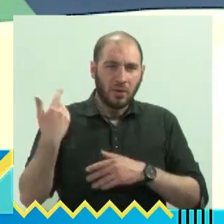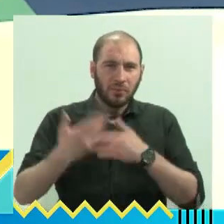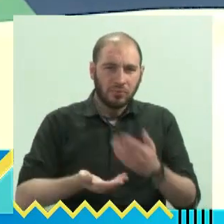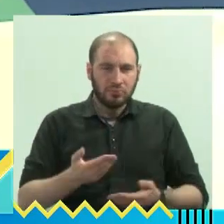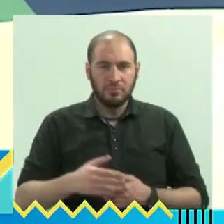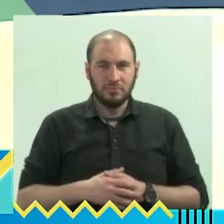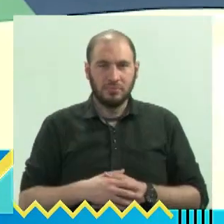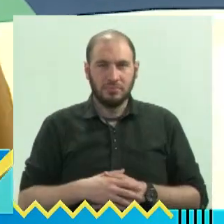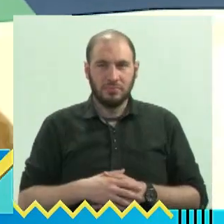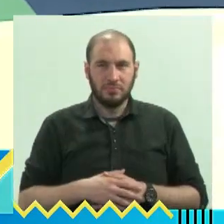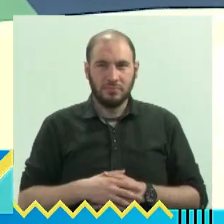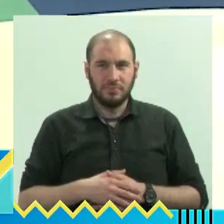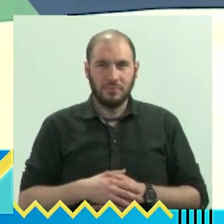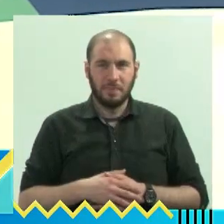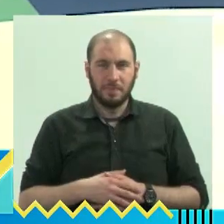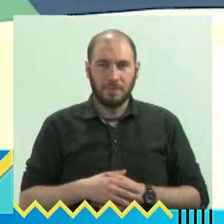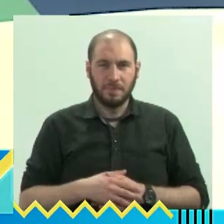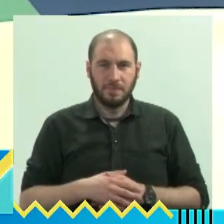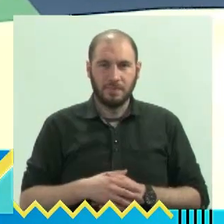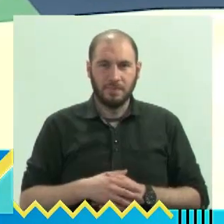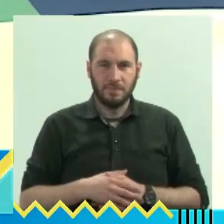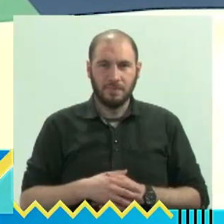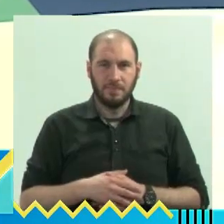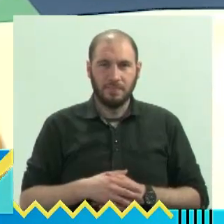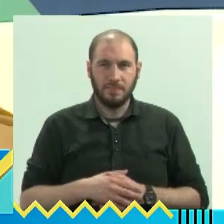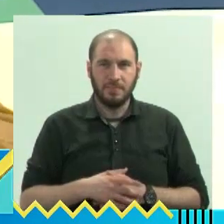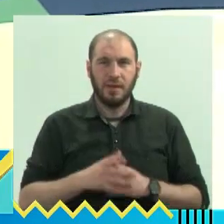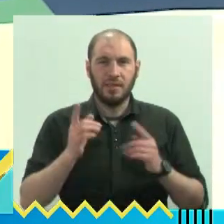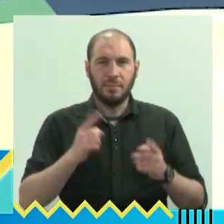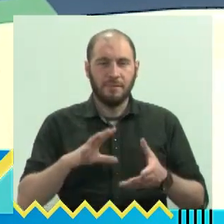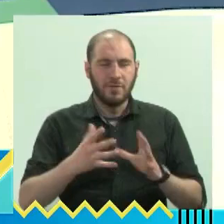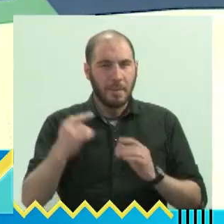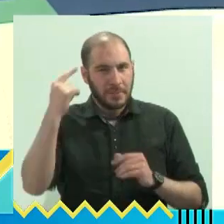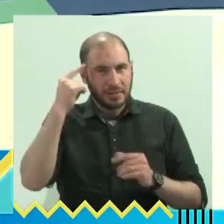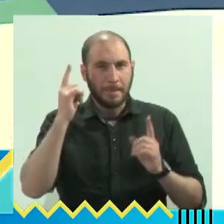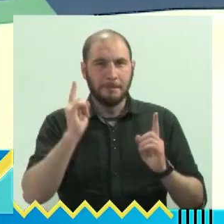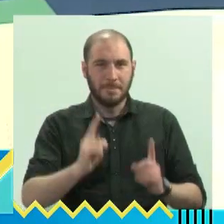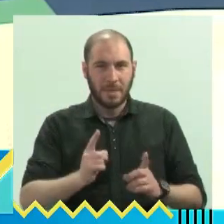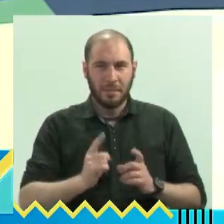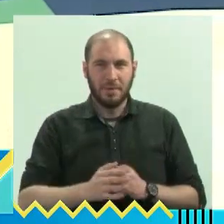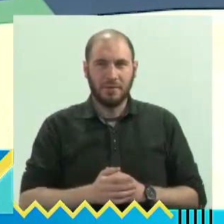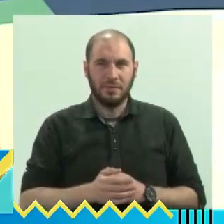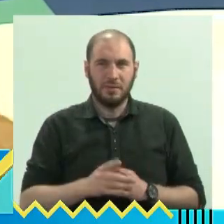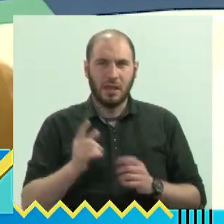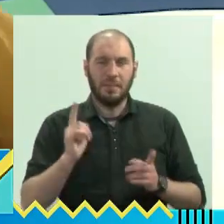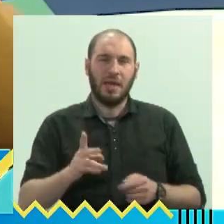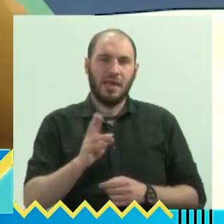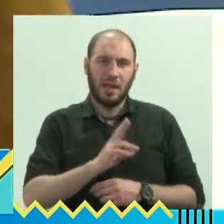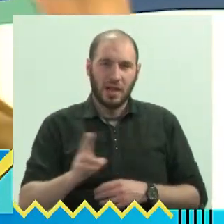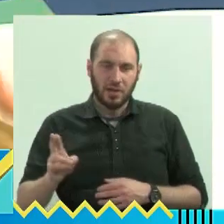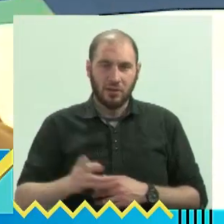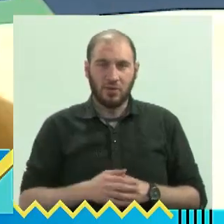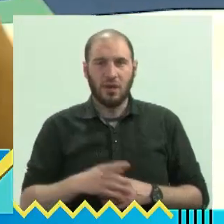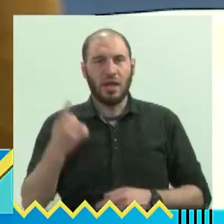humanidad, desde... Uno puede entender en esta misma lógica hasta la mismísima religión,